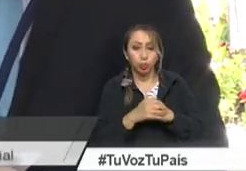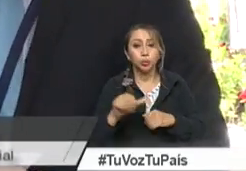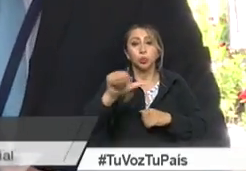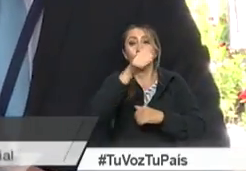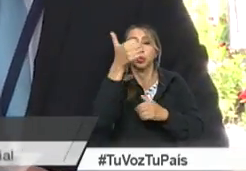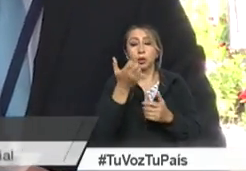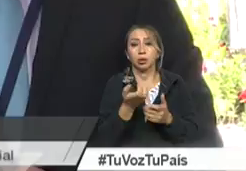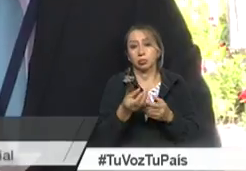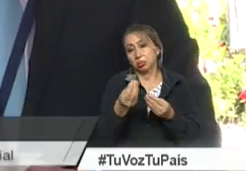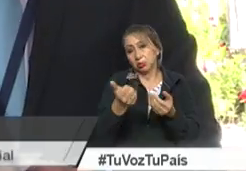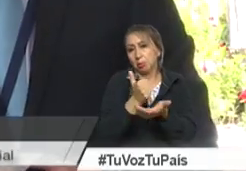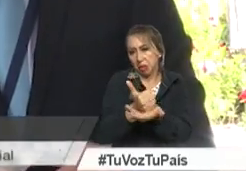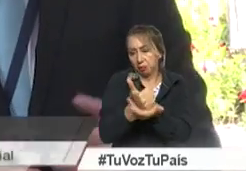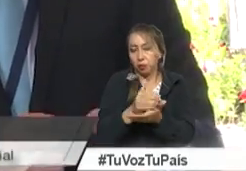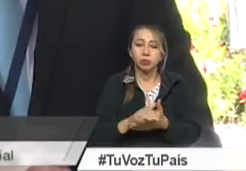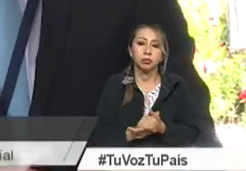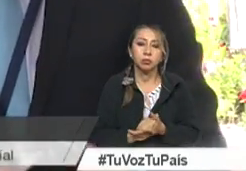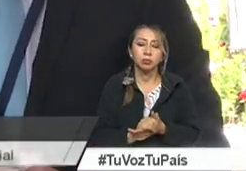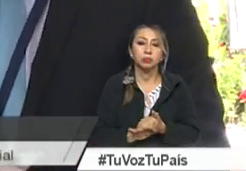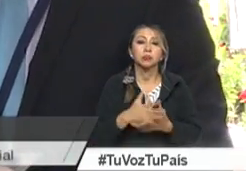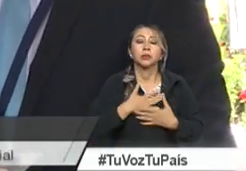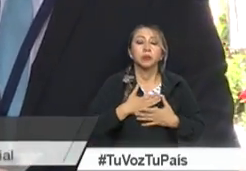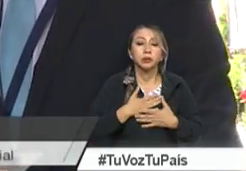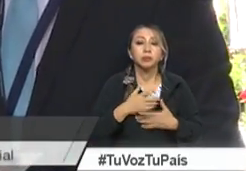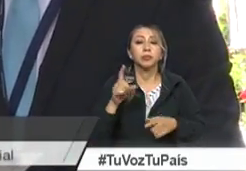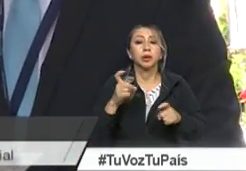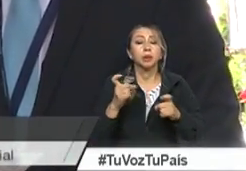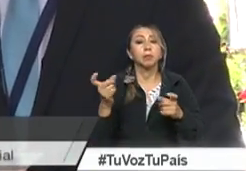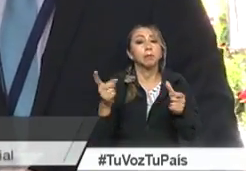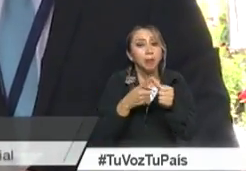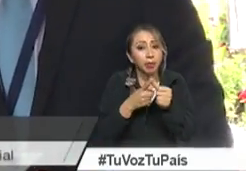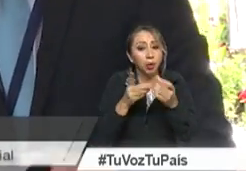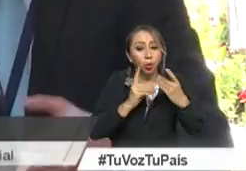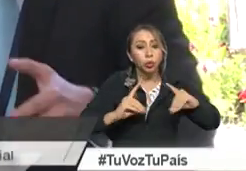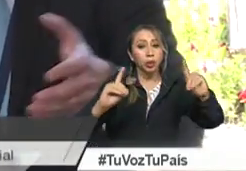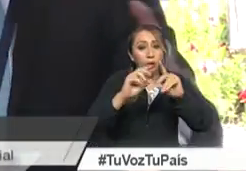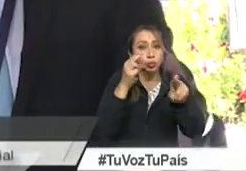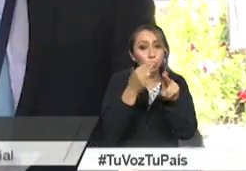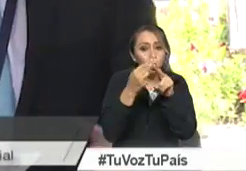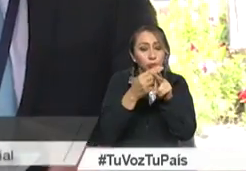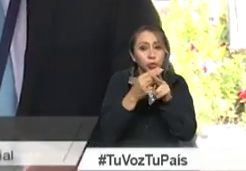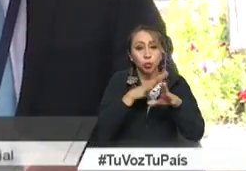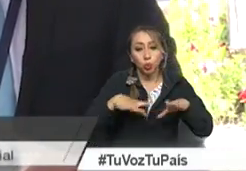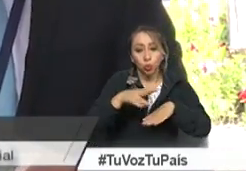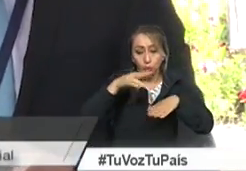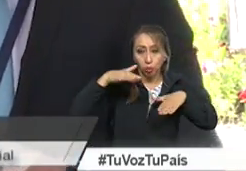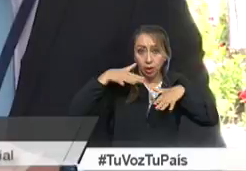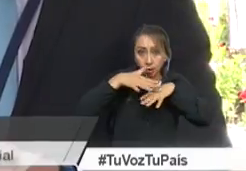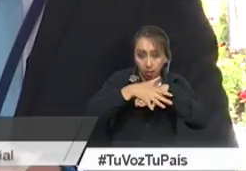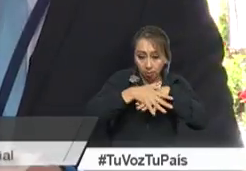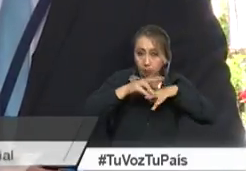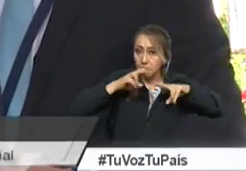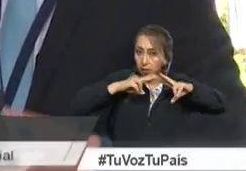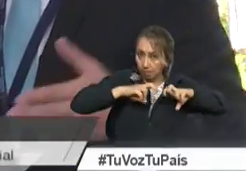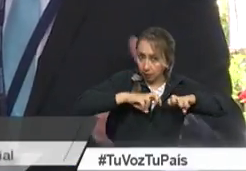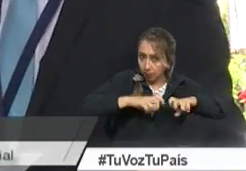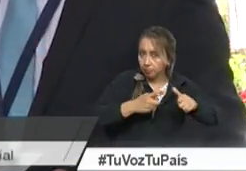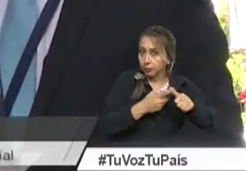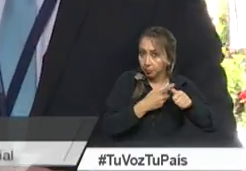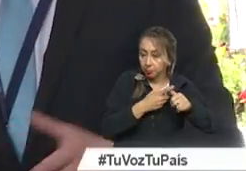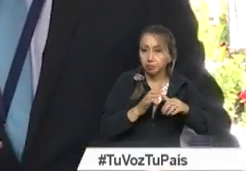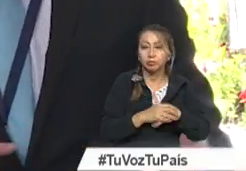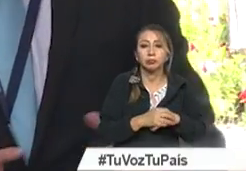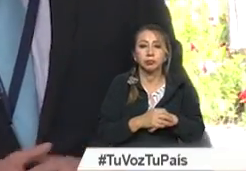bonificaciones están en necesidad de actualizar los datos y hay una red que estamos investigando de